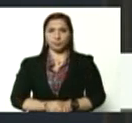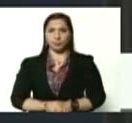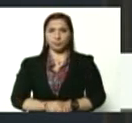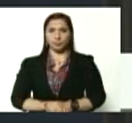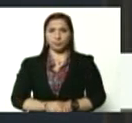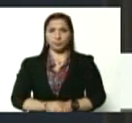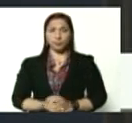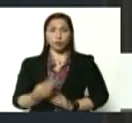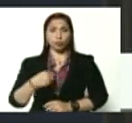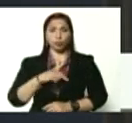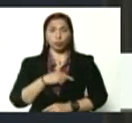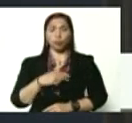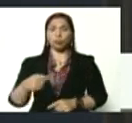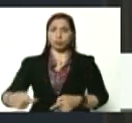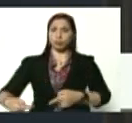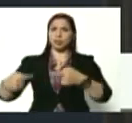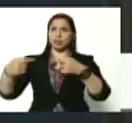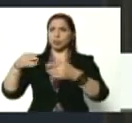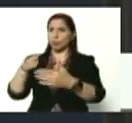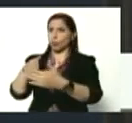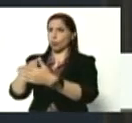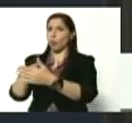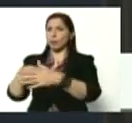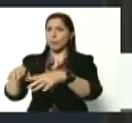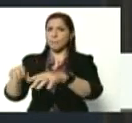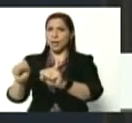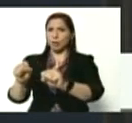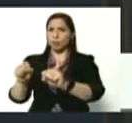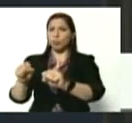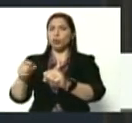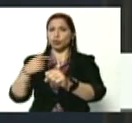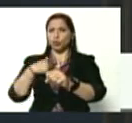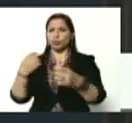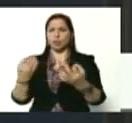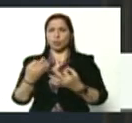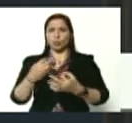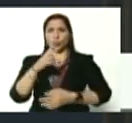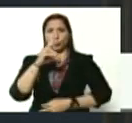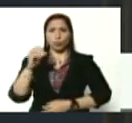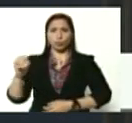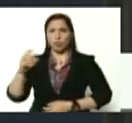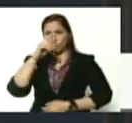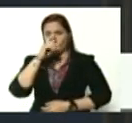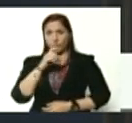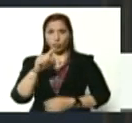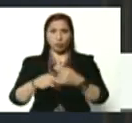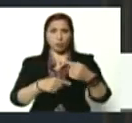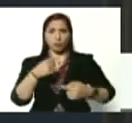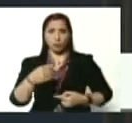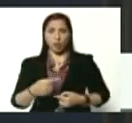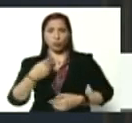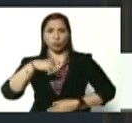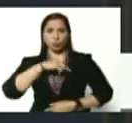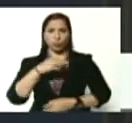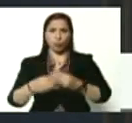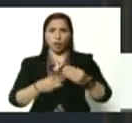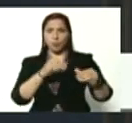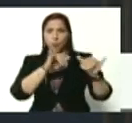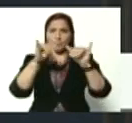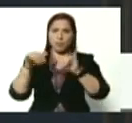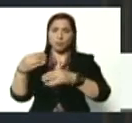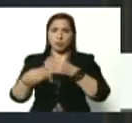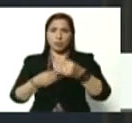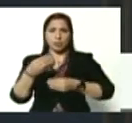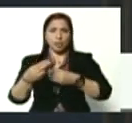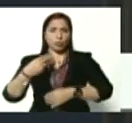y nos estamos enfrentando a ellos y estoy seguro que 200 años después haremos lo mismo que hicieron